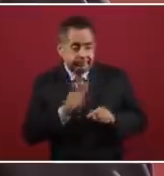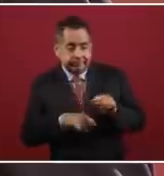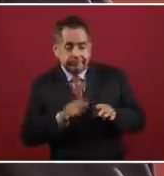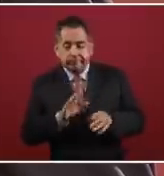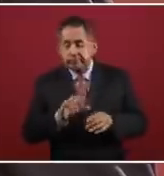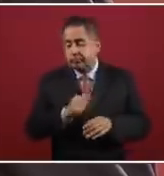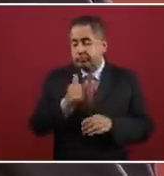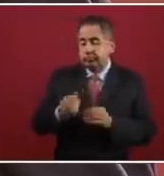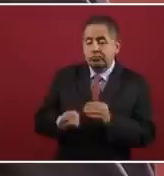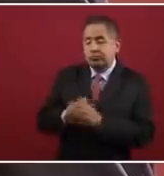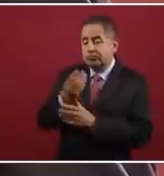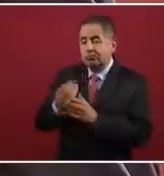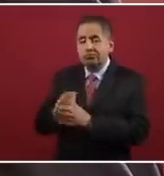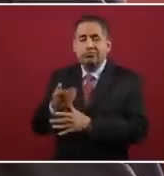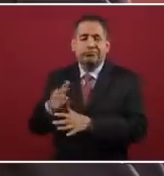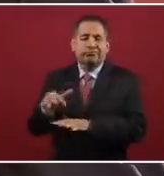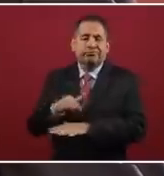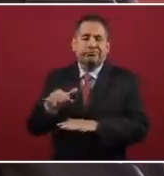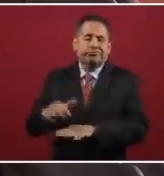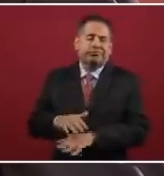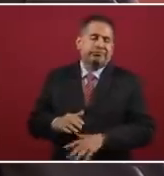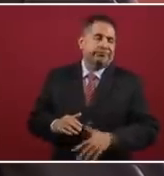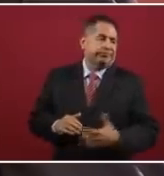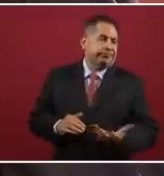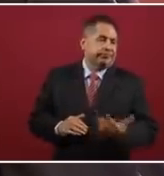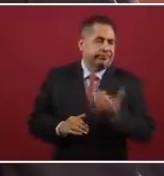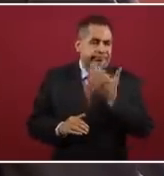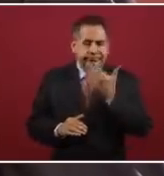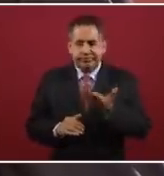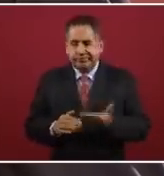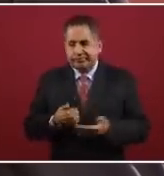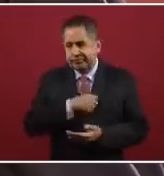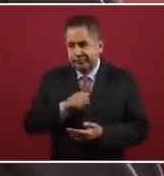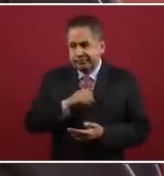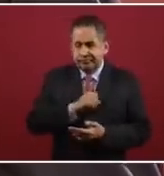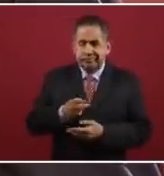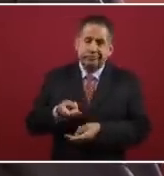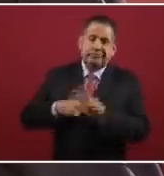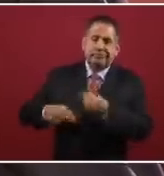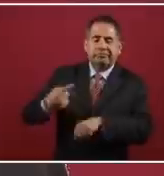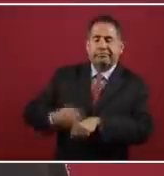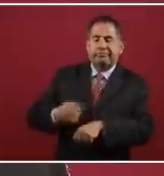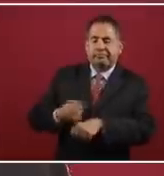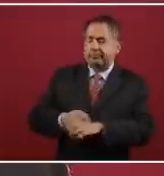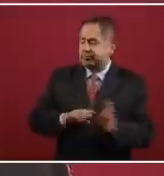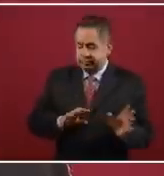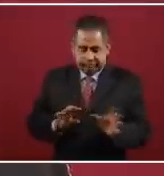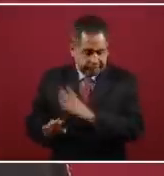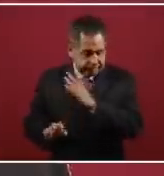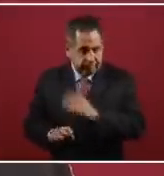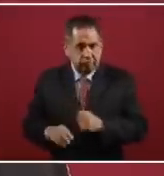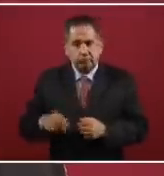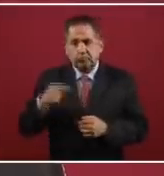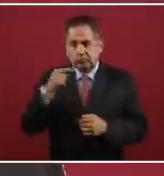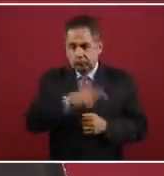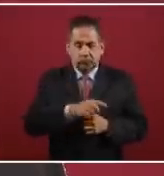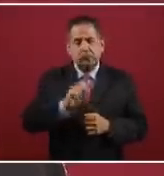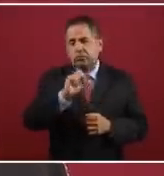por productos chatarra que ocasionan enfermedades. Entonces, sí